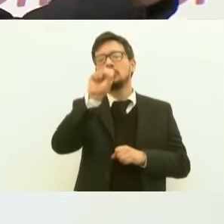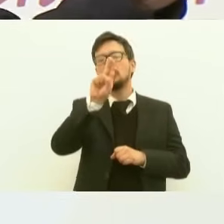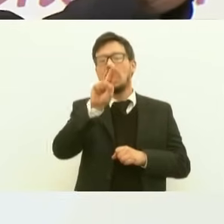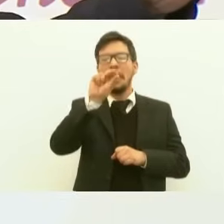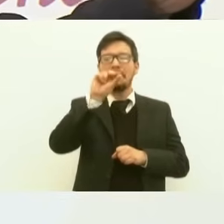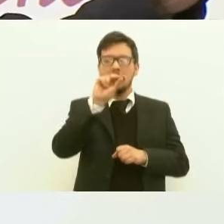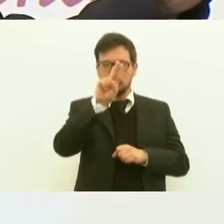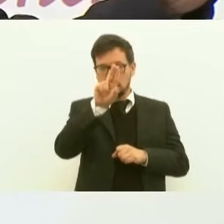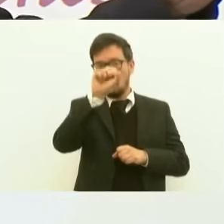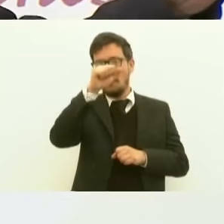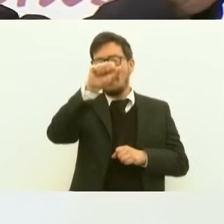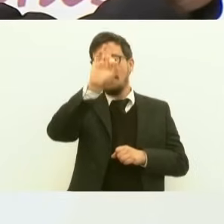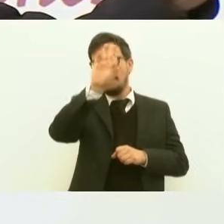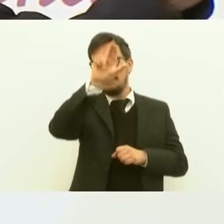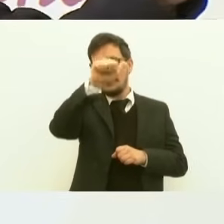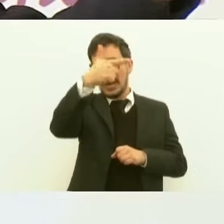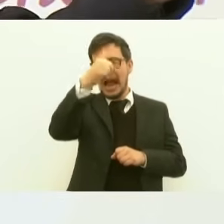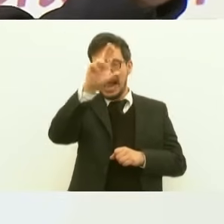reelección.